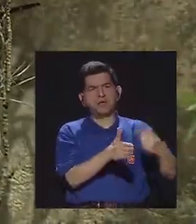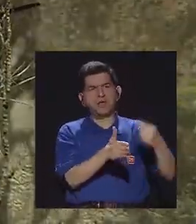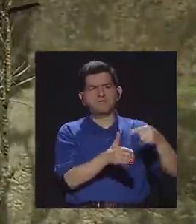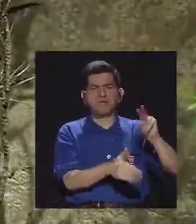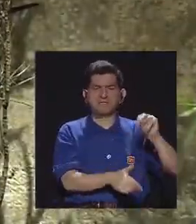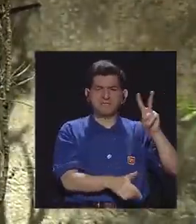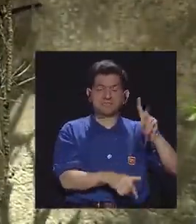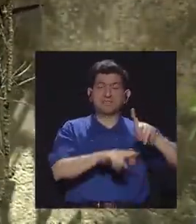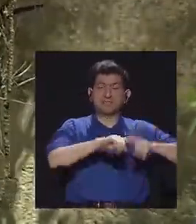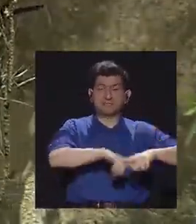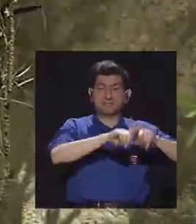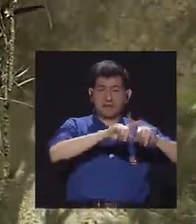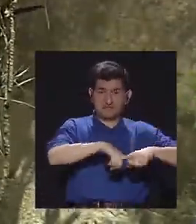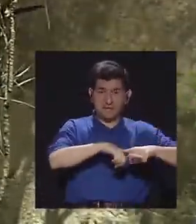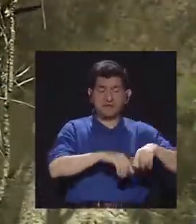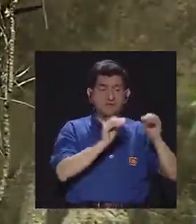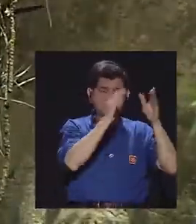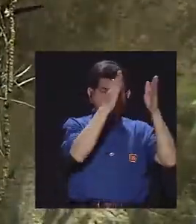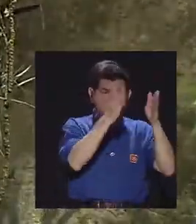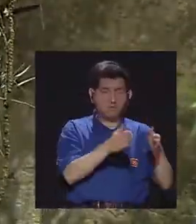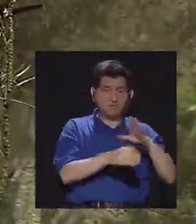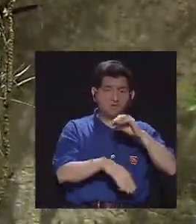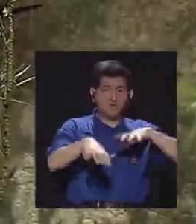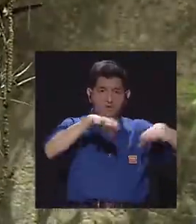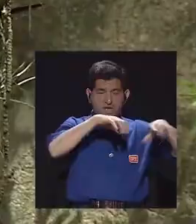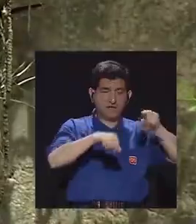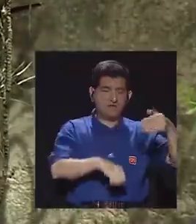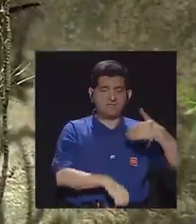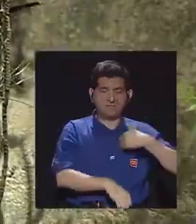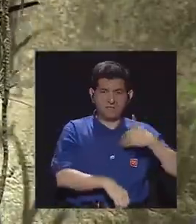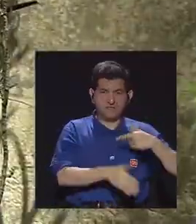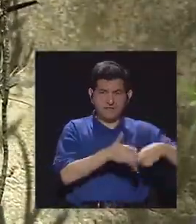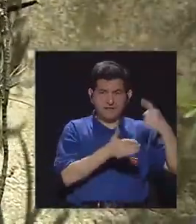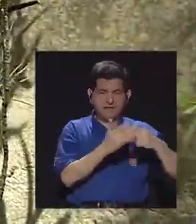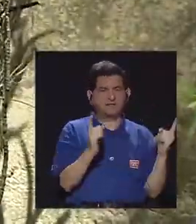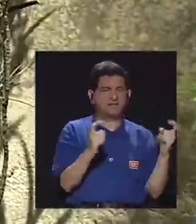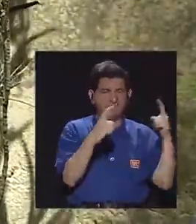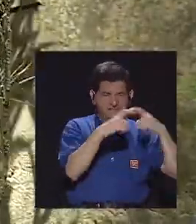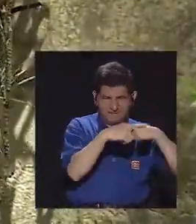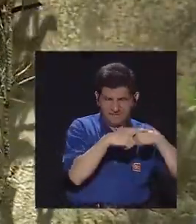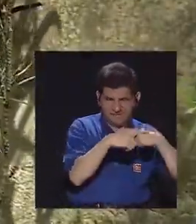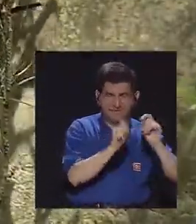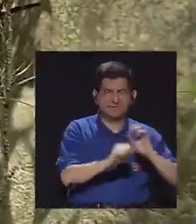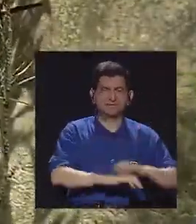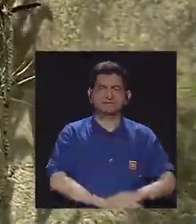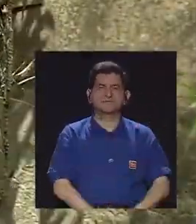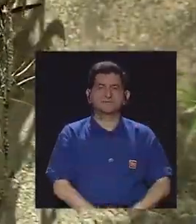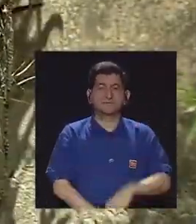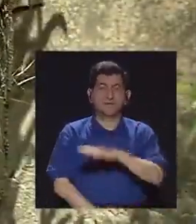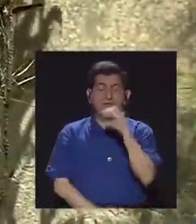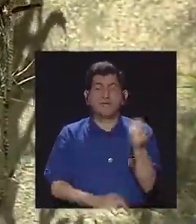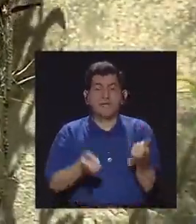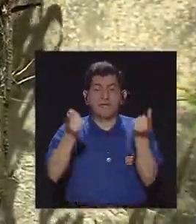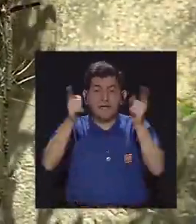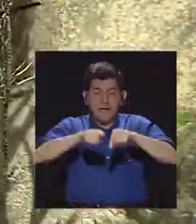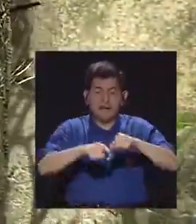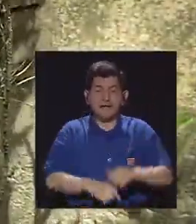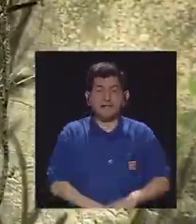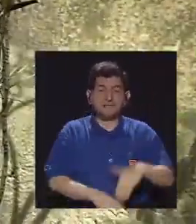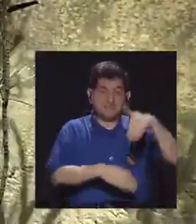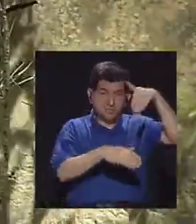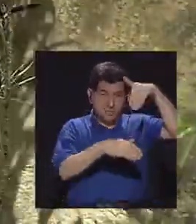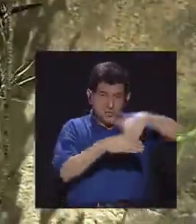algunas veces en noviembre, depende del profesor y de las actividades que ellos tengan, que a veces se les complica un poquito. Y con el caso